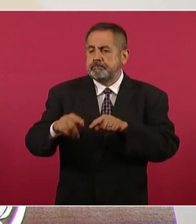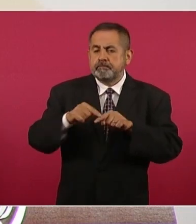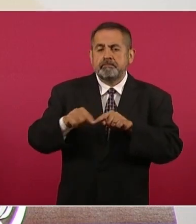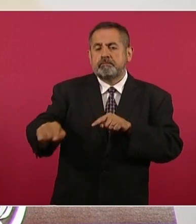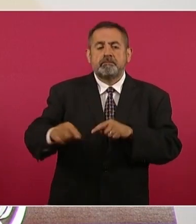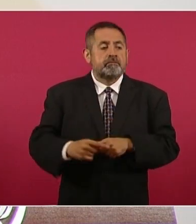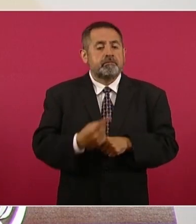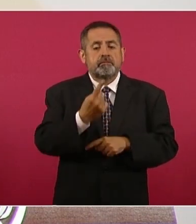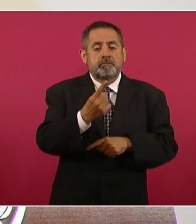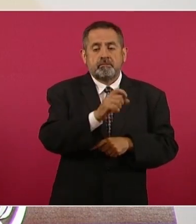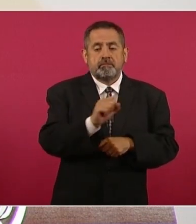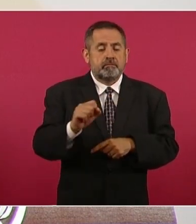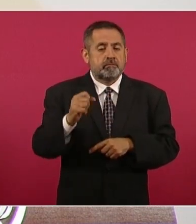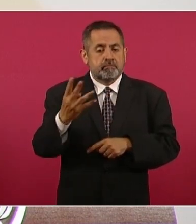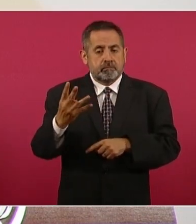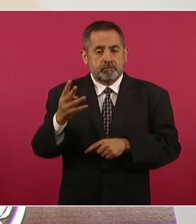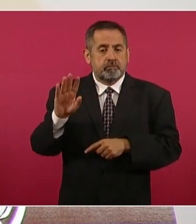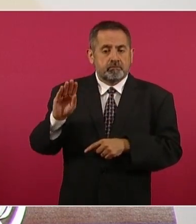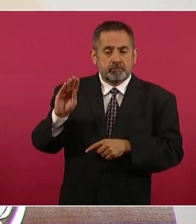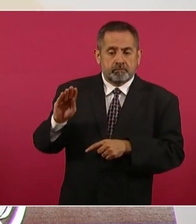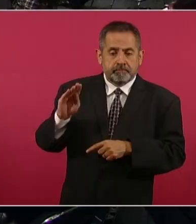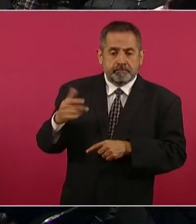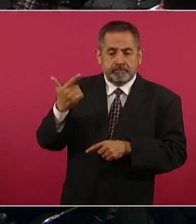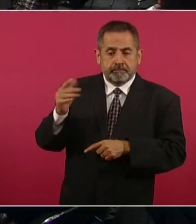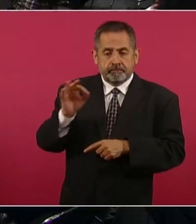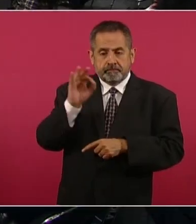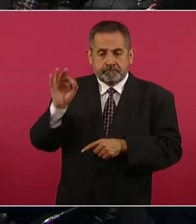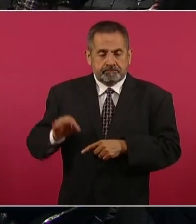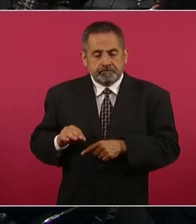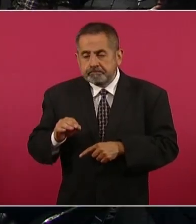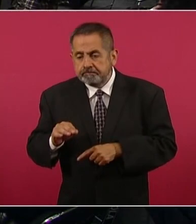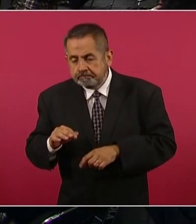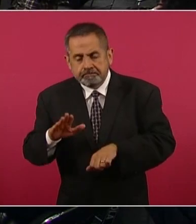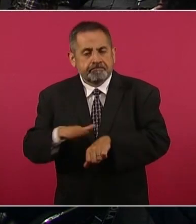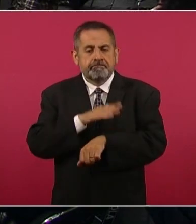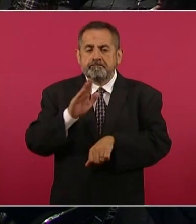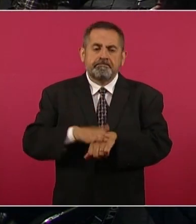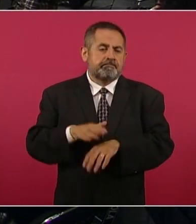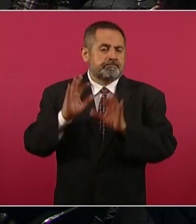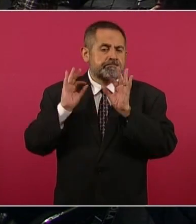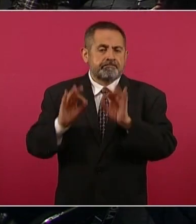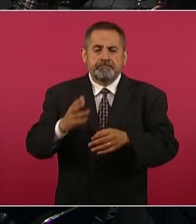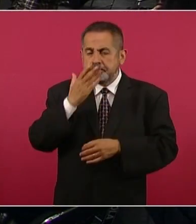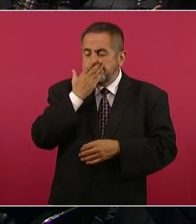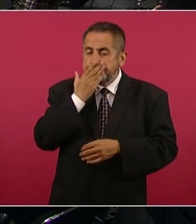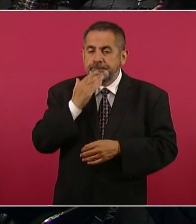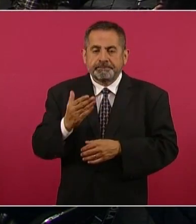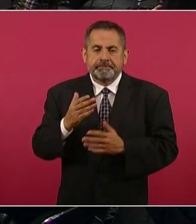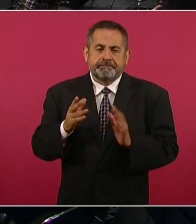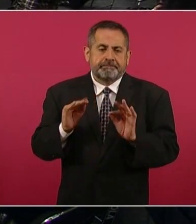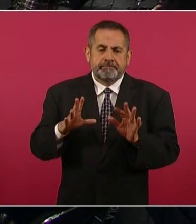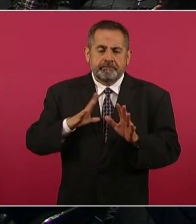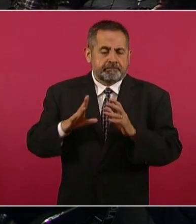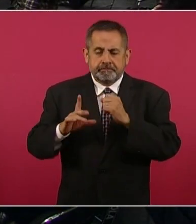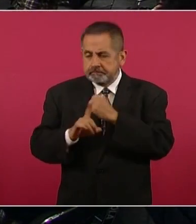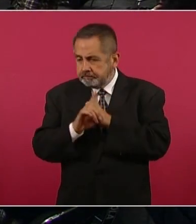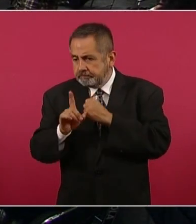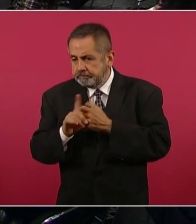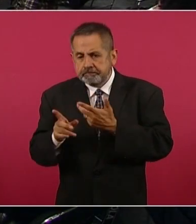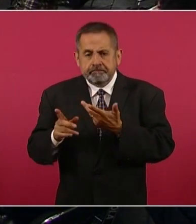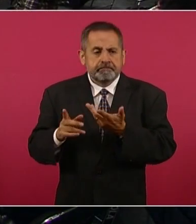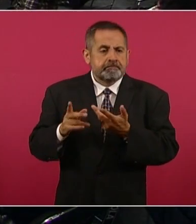al 4, en un 97% hemos dado visto bueno. Es decir, ya no tenemos